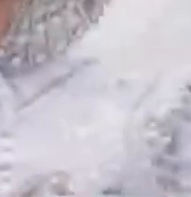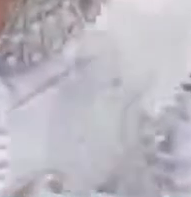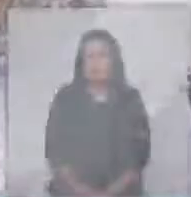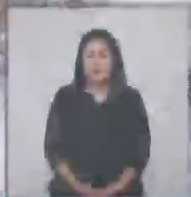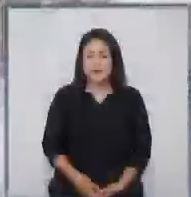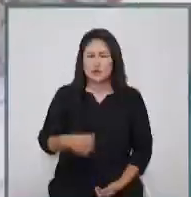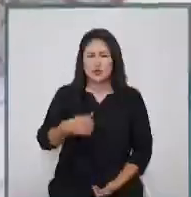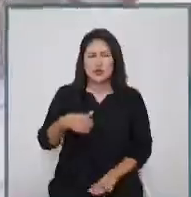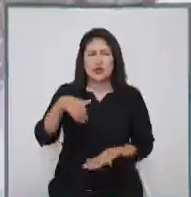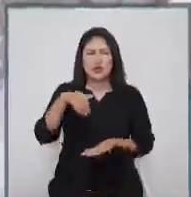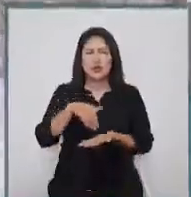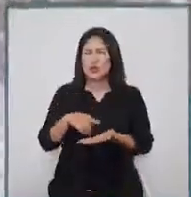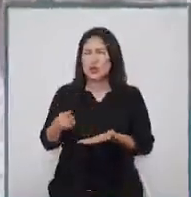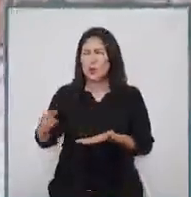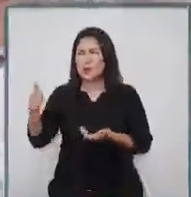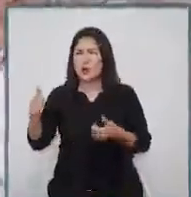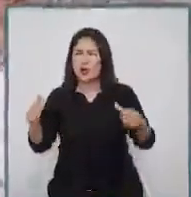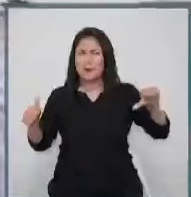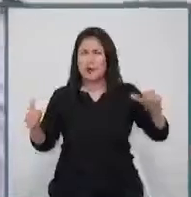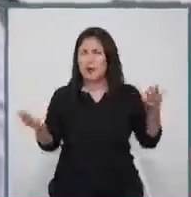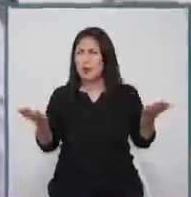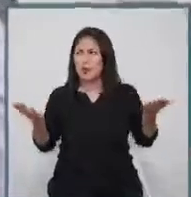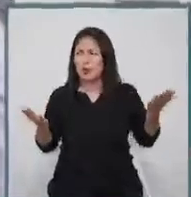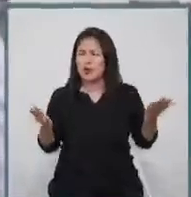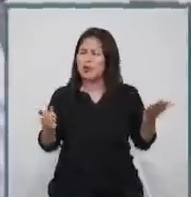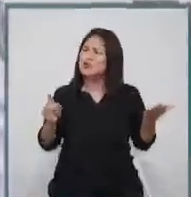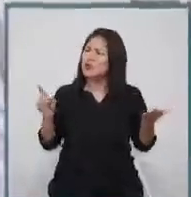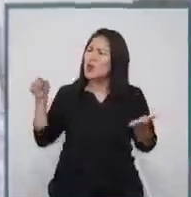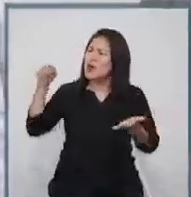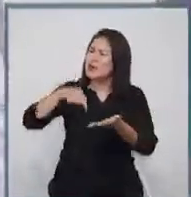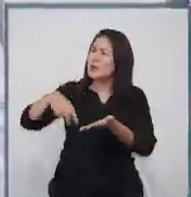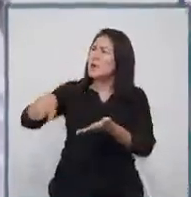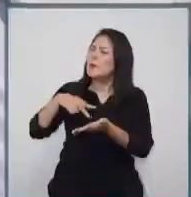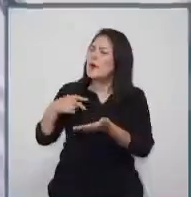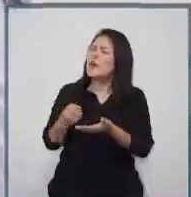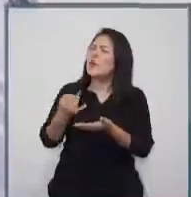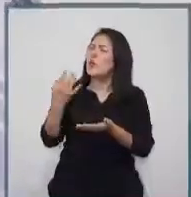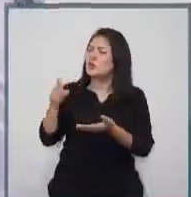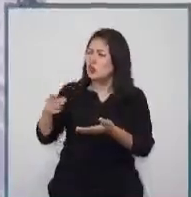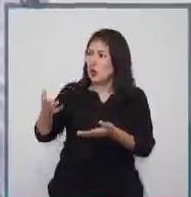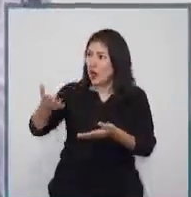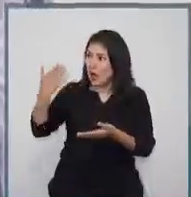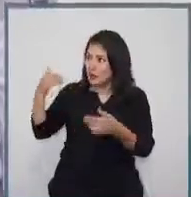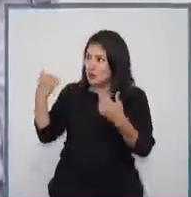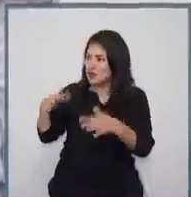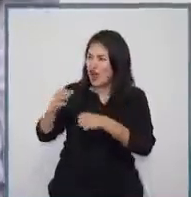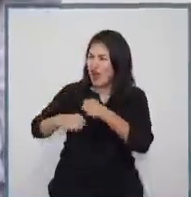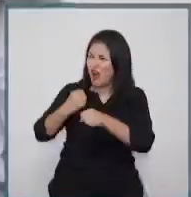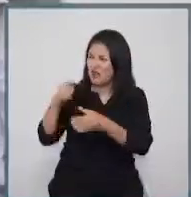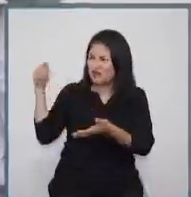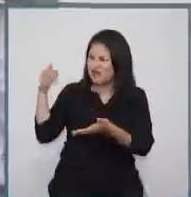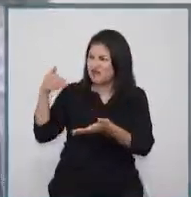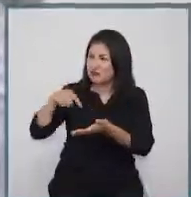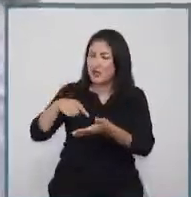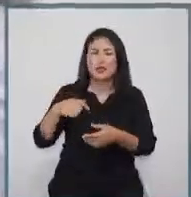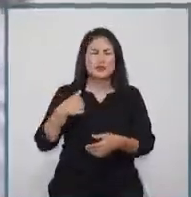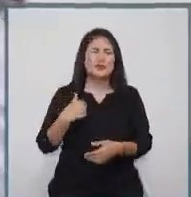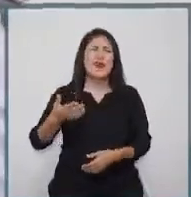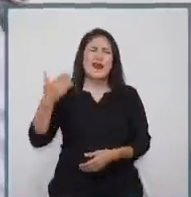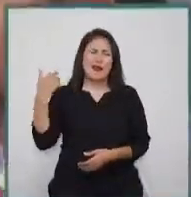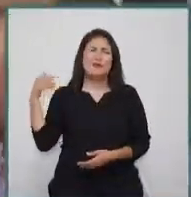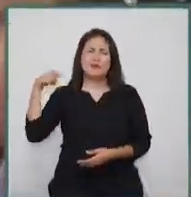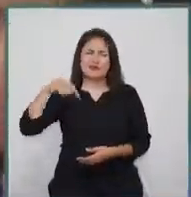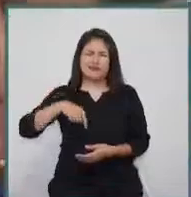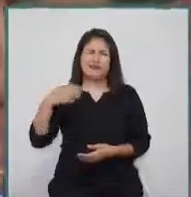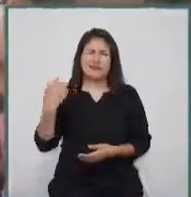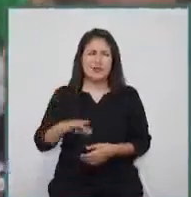Estoy en medio del bien y el mal, no sé a dónde ir. ¿Qué tal? ¿Es la primera vez que ustedes participan en la Candelaria o ya ustedes ya tienen años participando